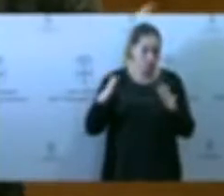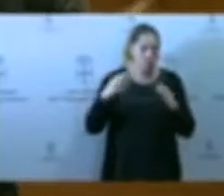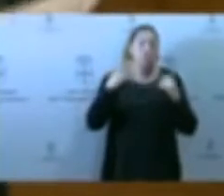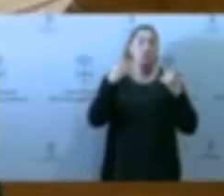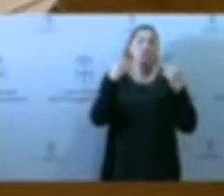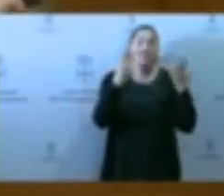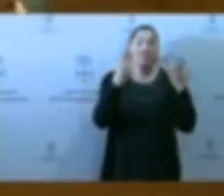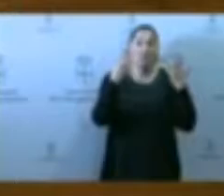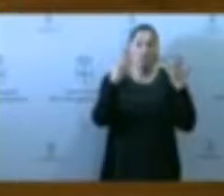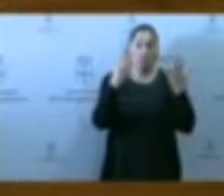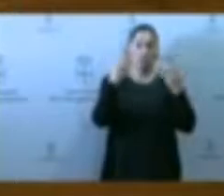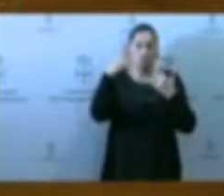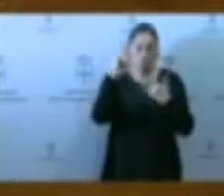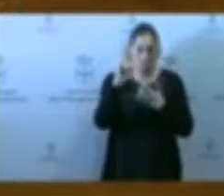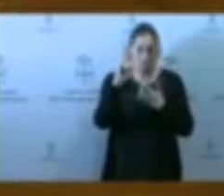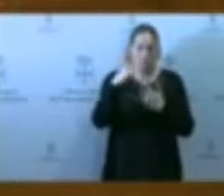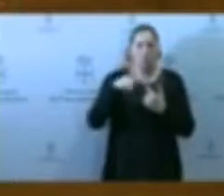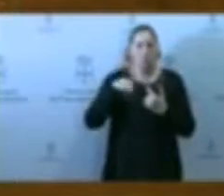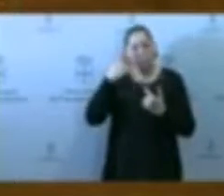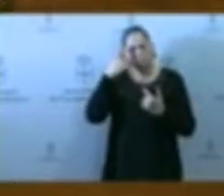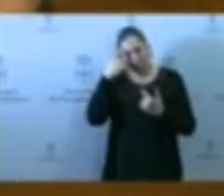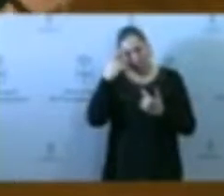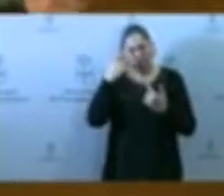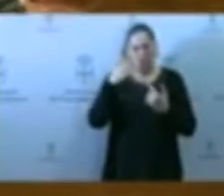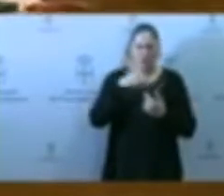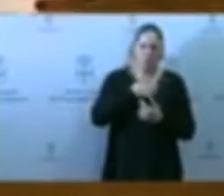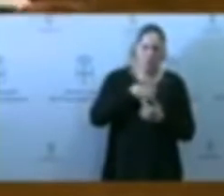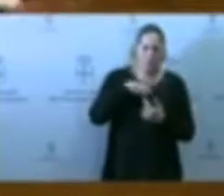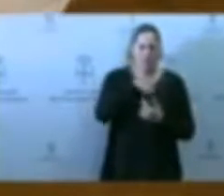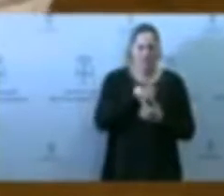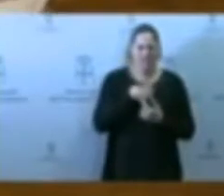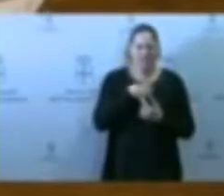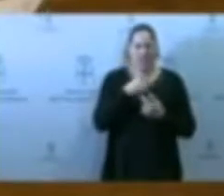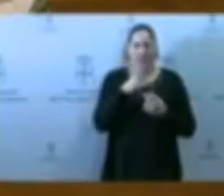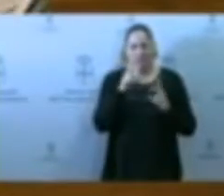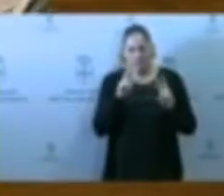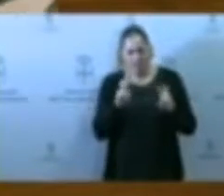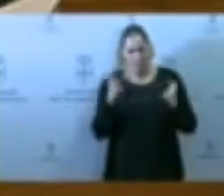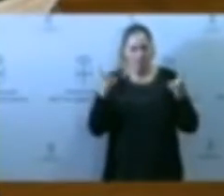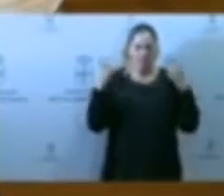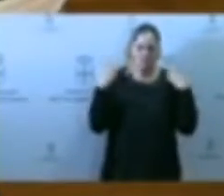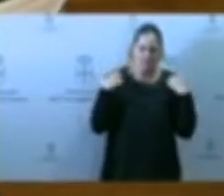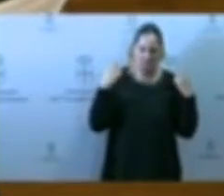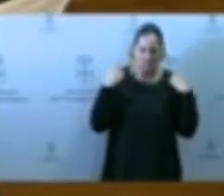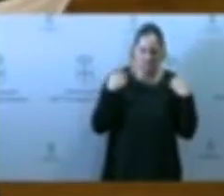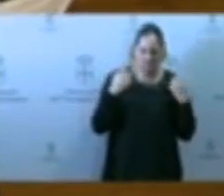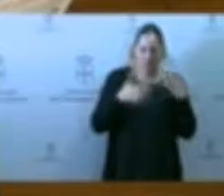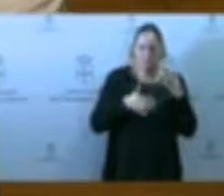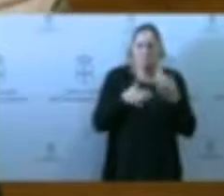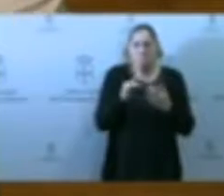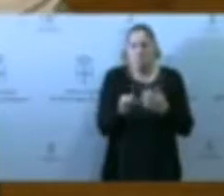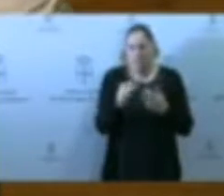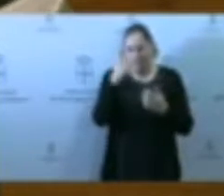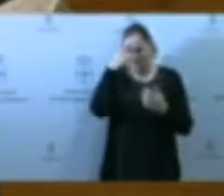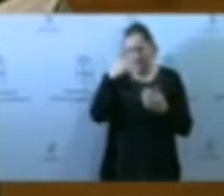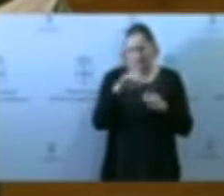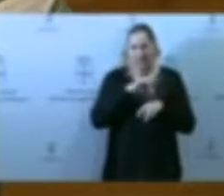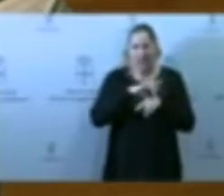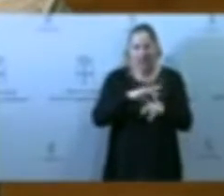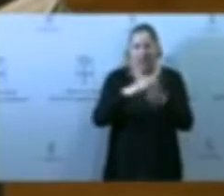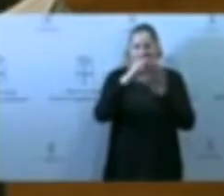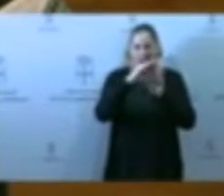78.000. Yo sé que a ustedes les cuesta encauzar los temas fiscales y sé también que lo estamos poniendo en la agenda asturiana. Pero